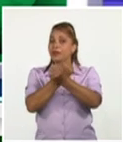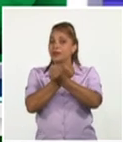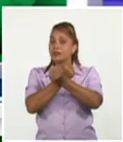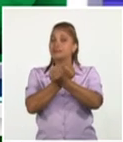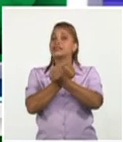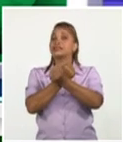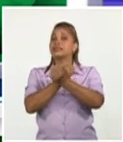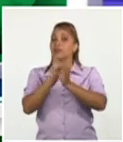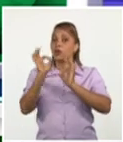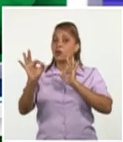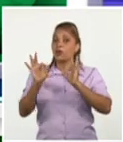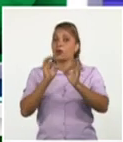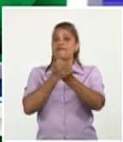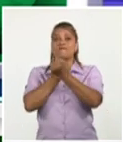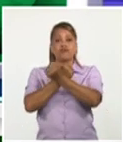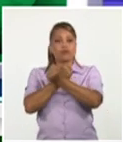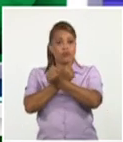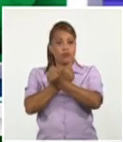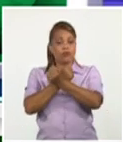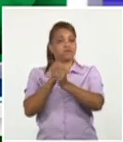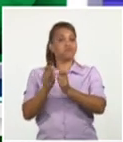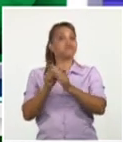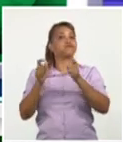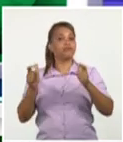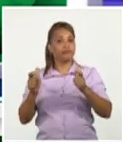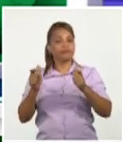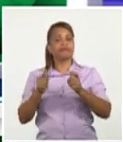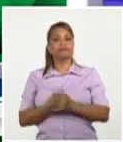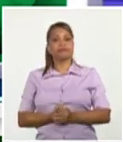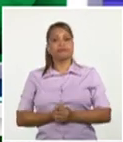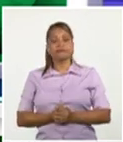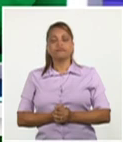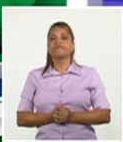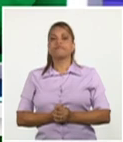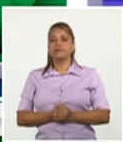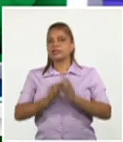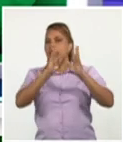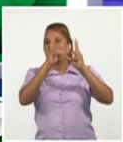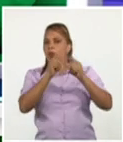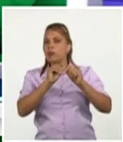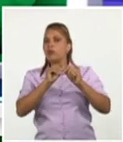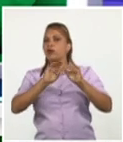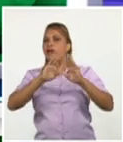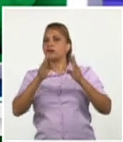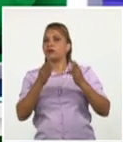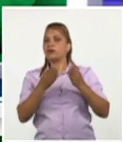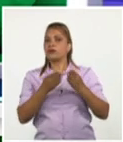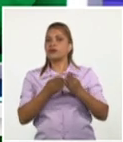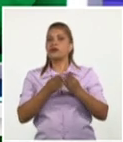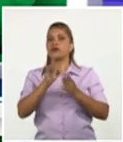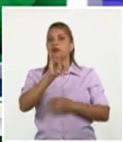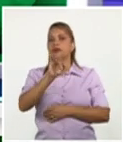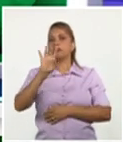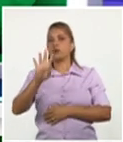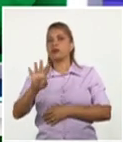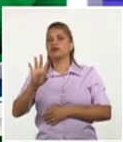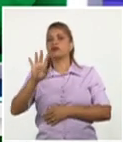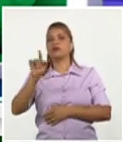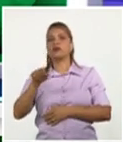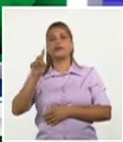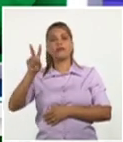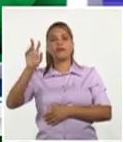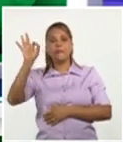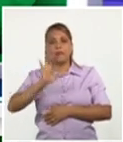riesgo, valga la redundancia. Y ya se acumulan el 94,2% de todos